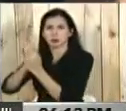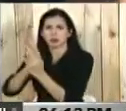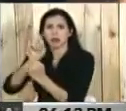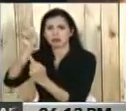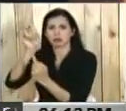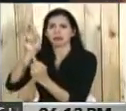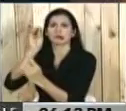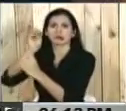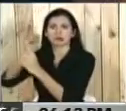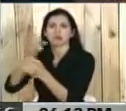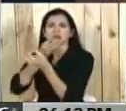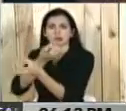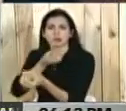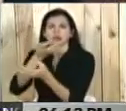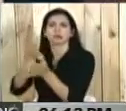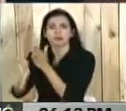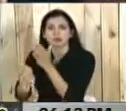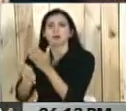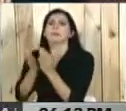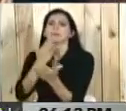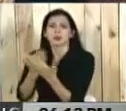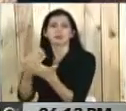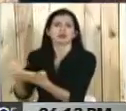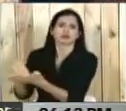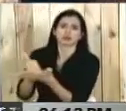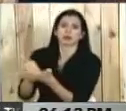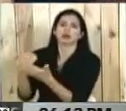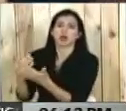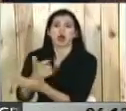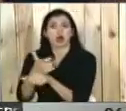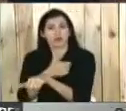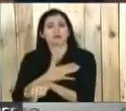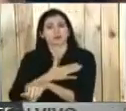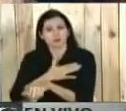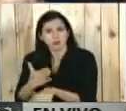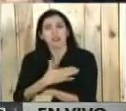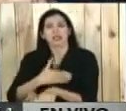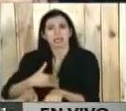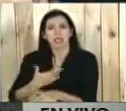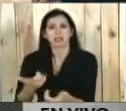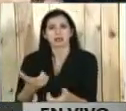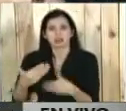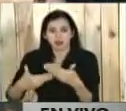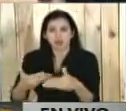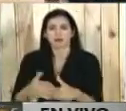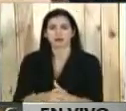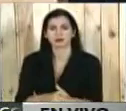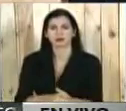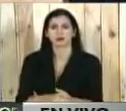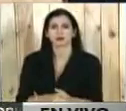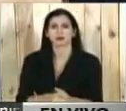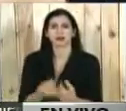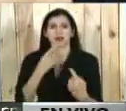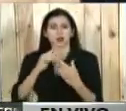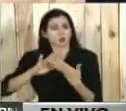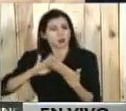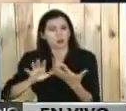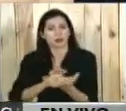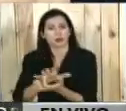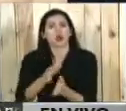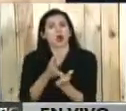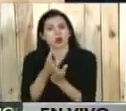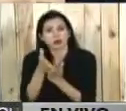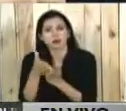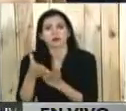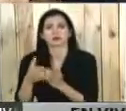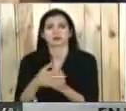esta manera demostrar la voluntad del gobierno nacional para avanzar, como debe ser, por la vía del diálogo, para seguir